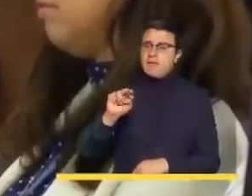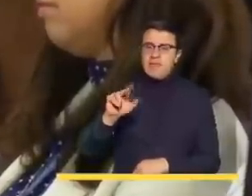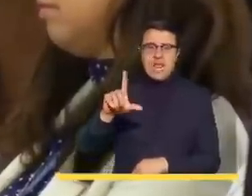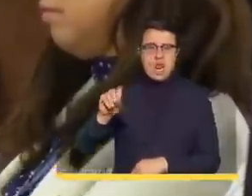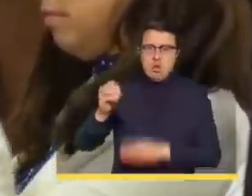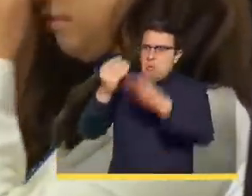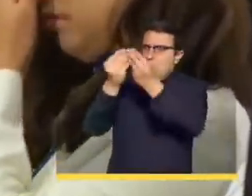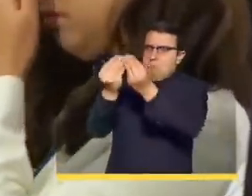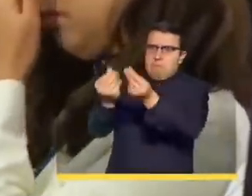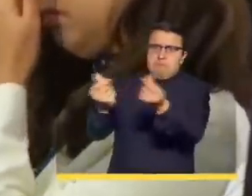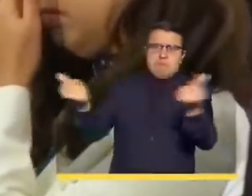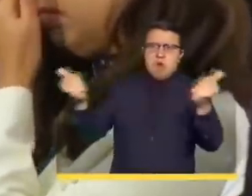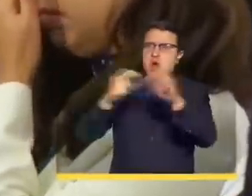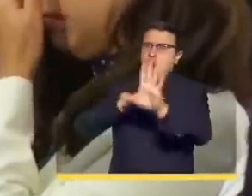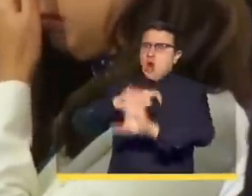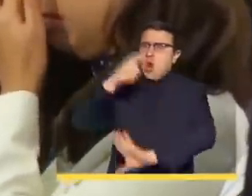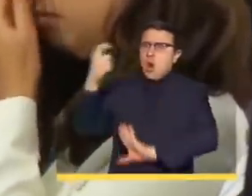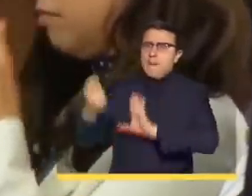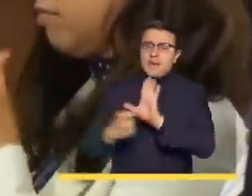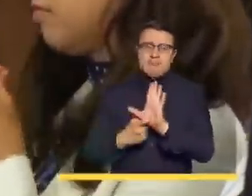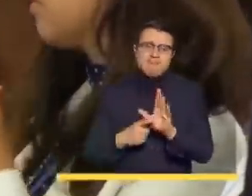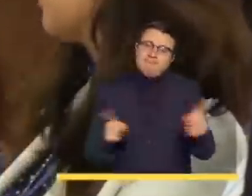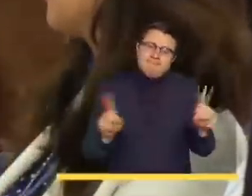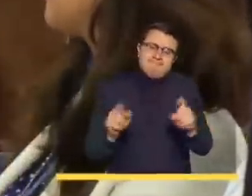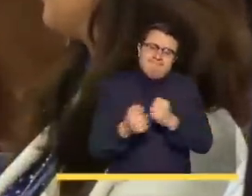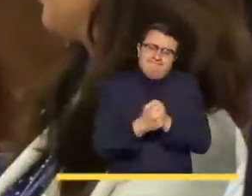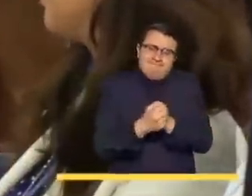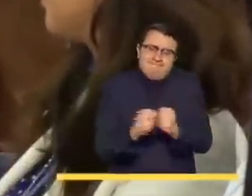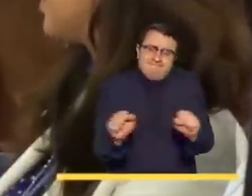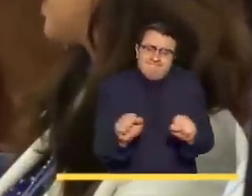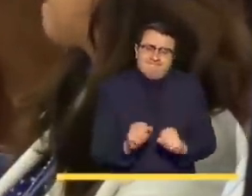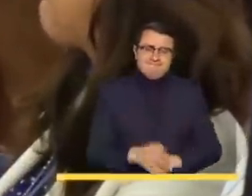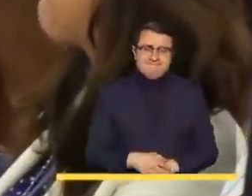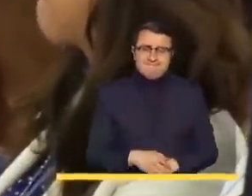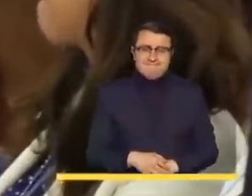Si hay consumo,